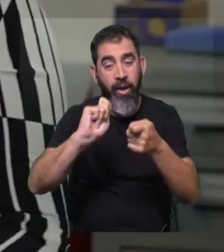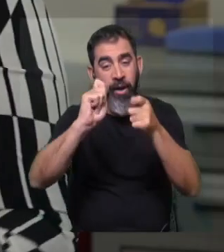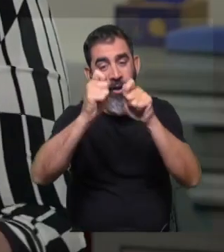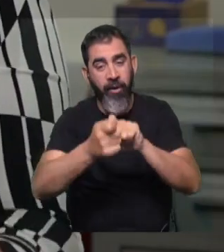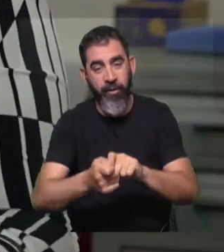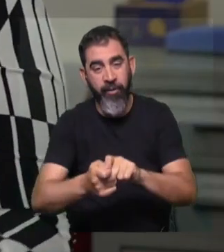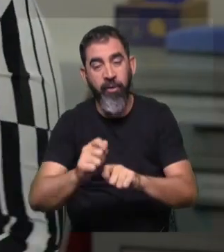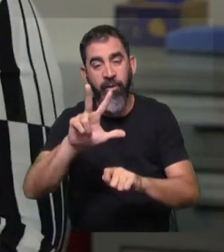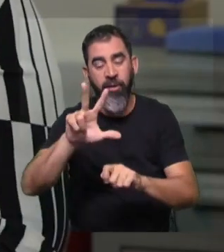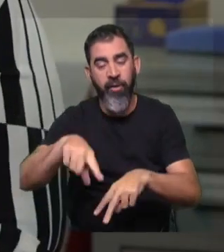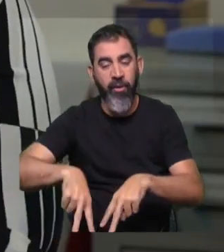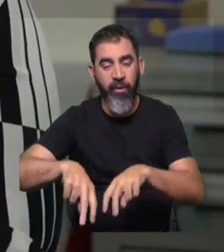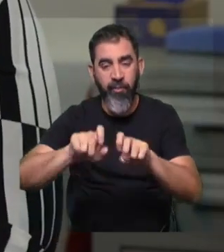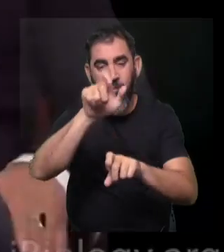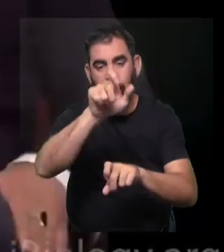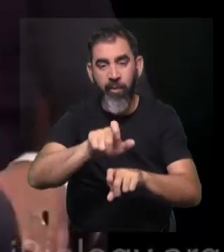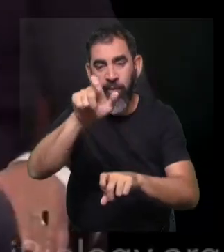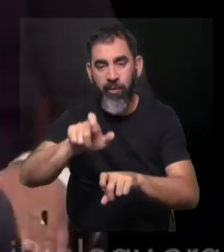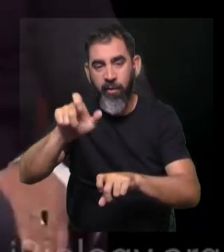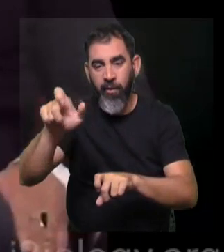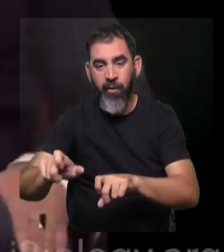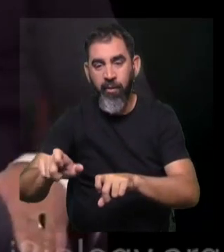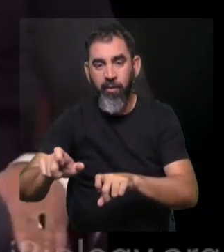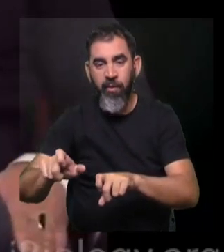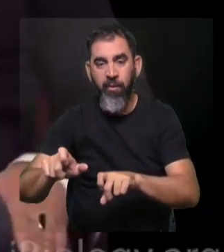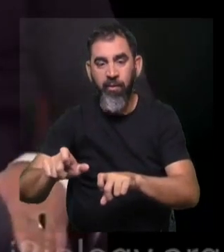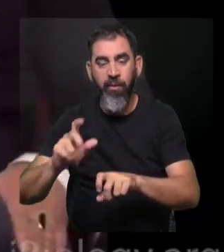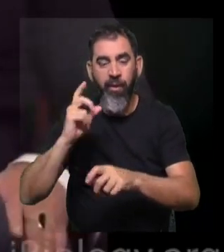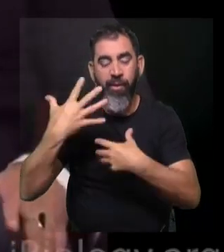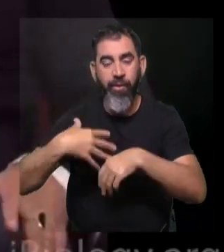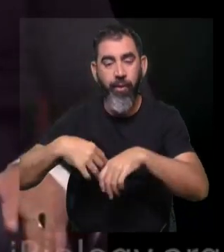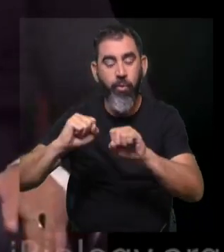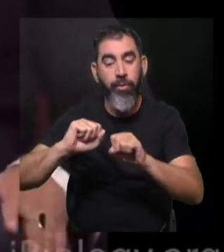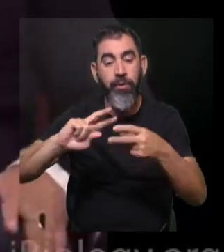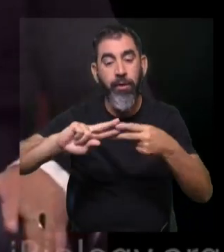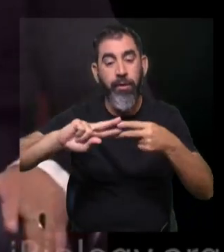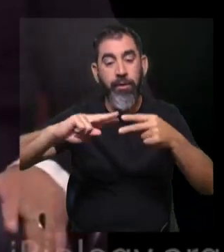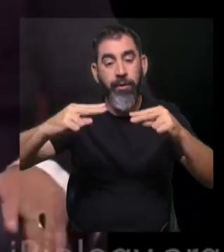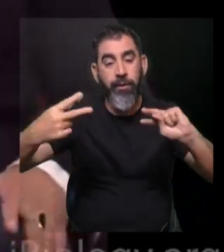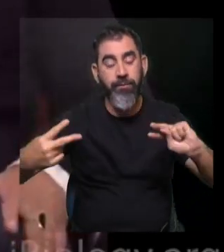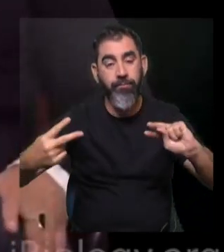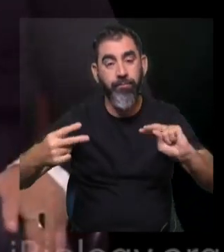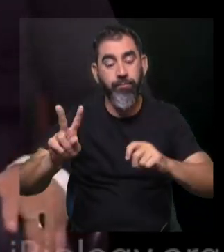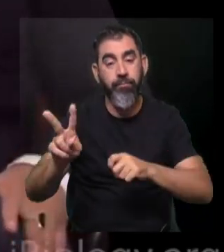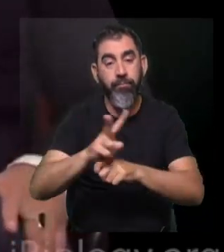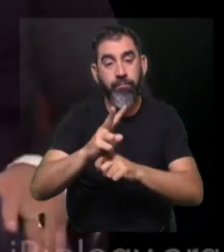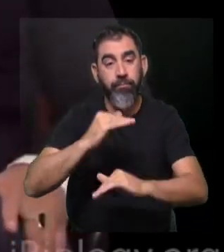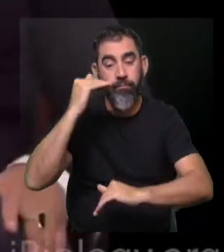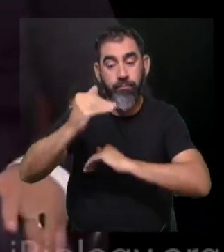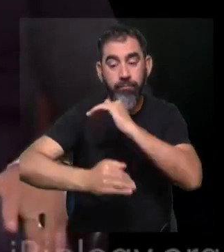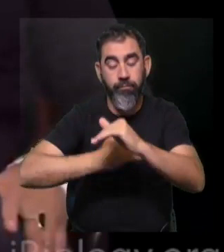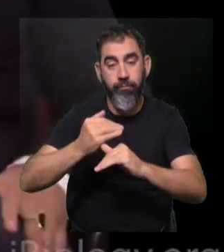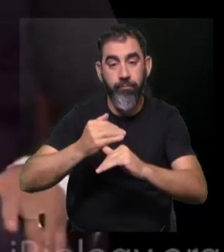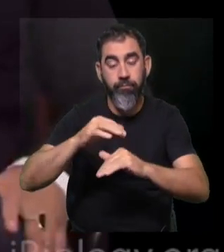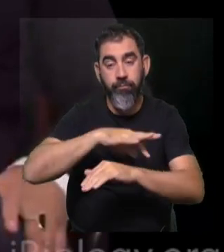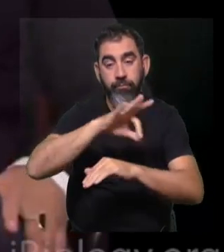Luego hay 3 investigadores que determinaron los genes que regulan el desarrollo de Drosophila,